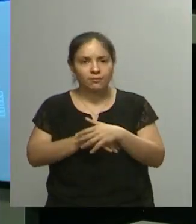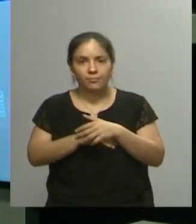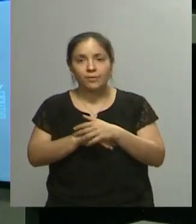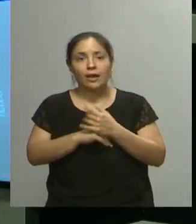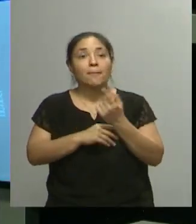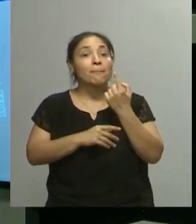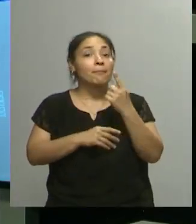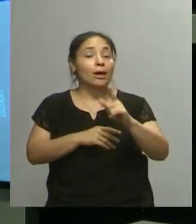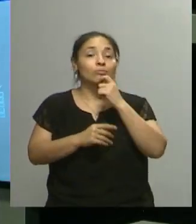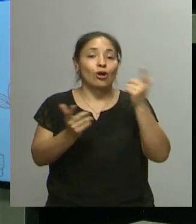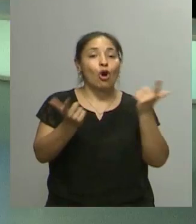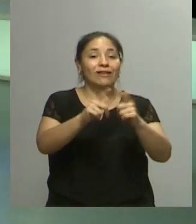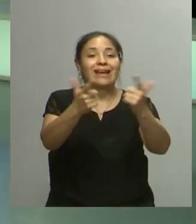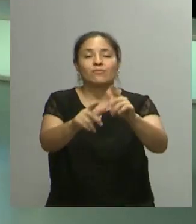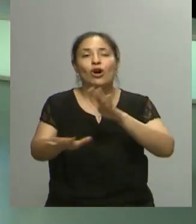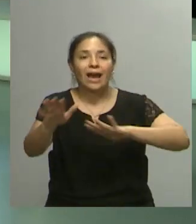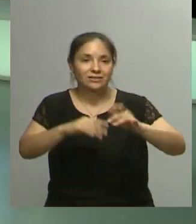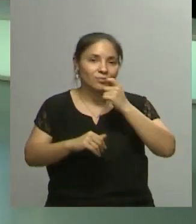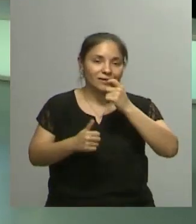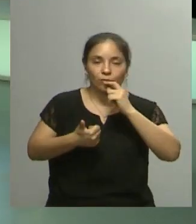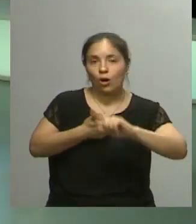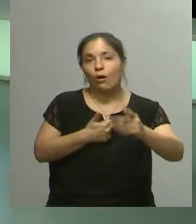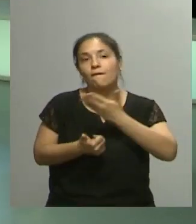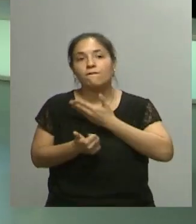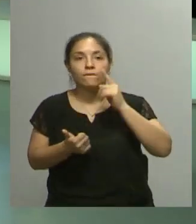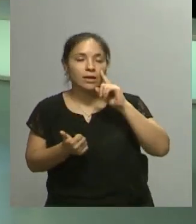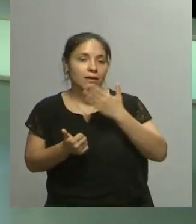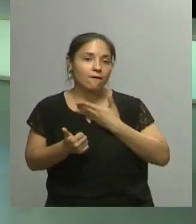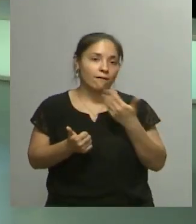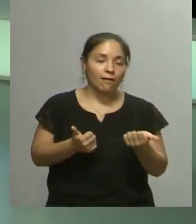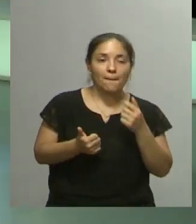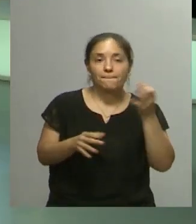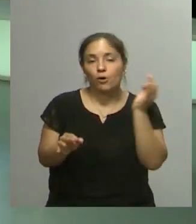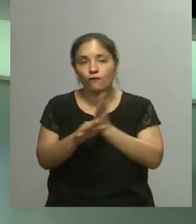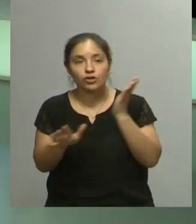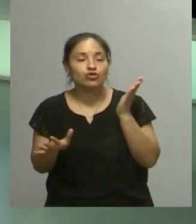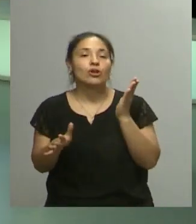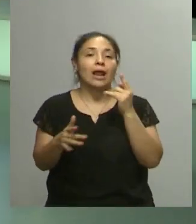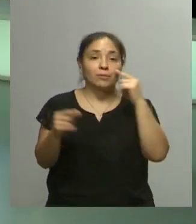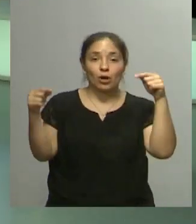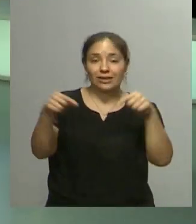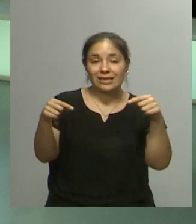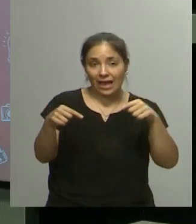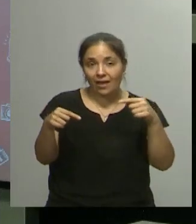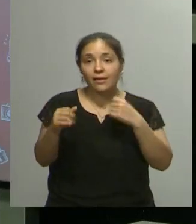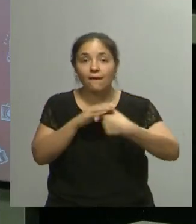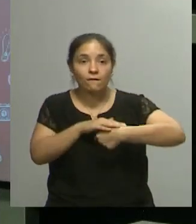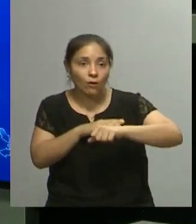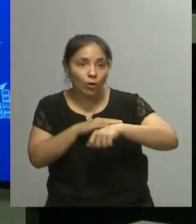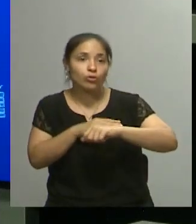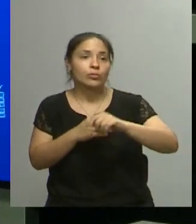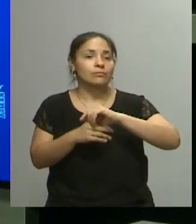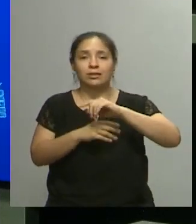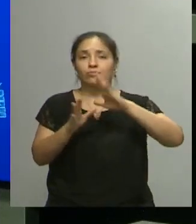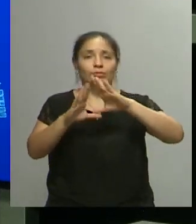los distintos organismos, ya sea la FIFA como entidad del fútbol profesional y que nuclea a todas las naciones del